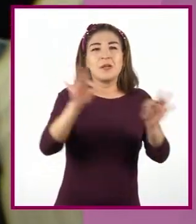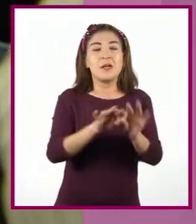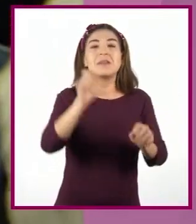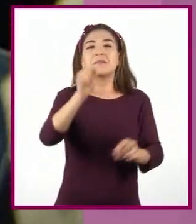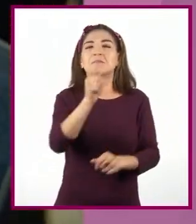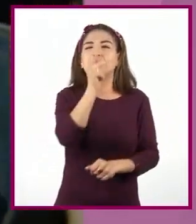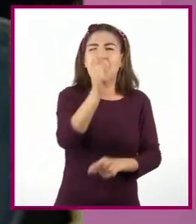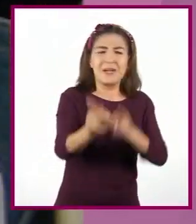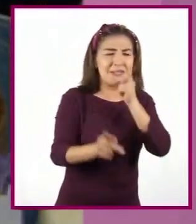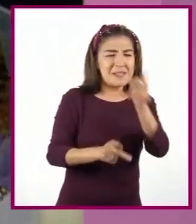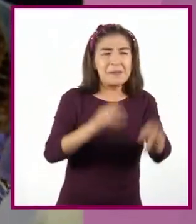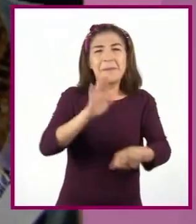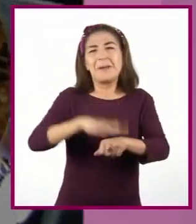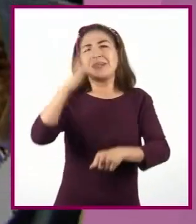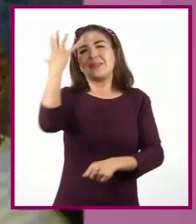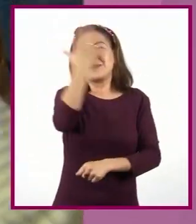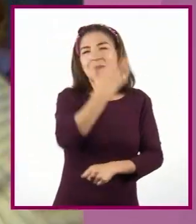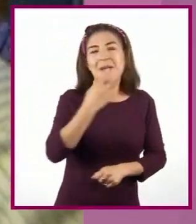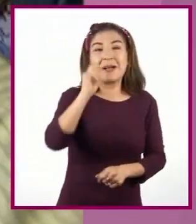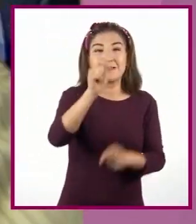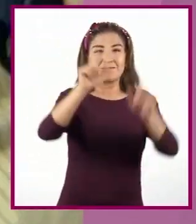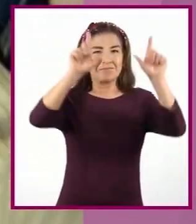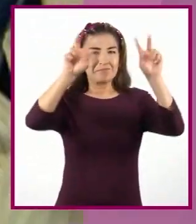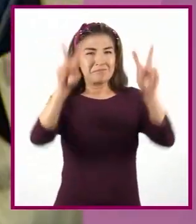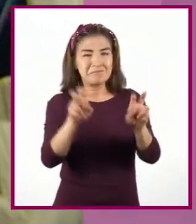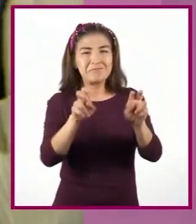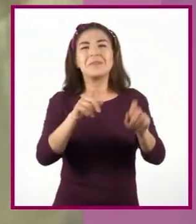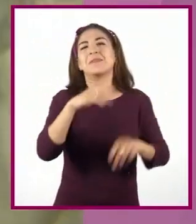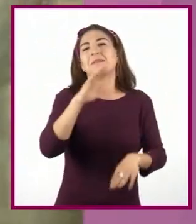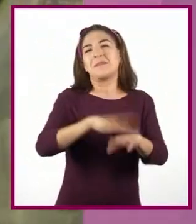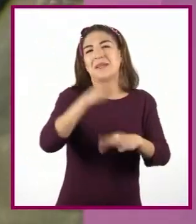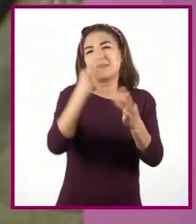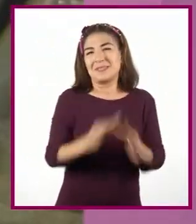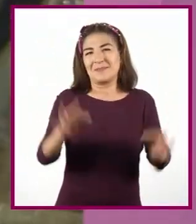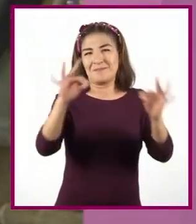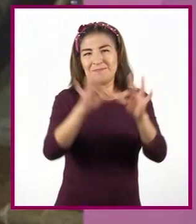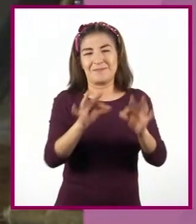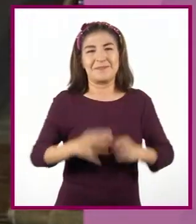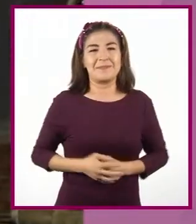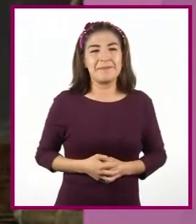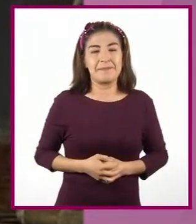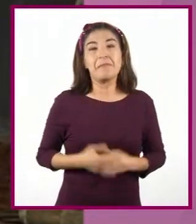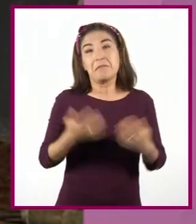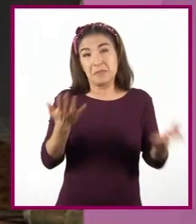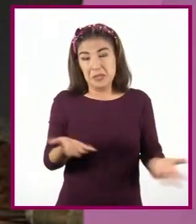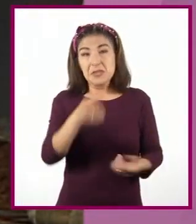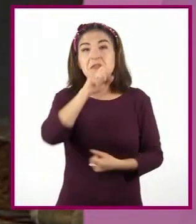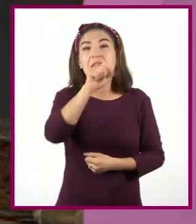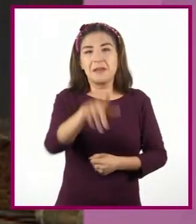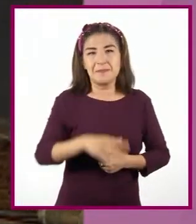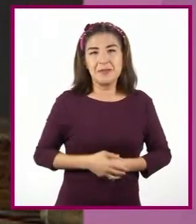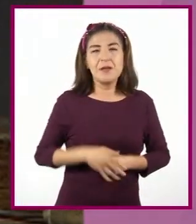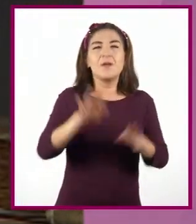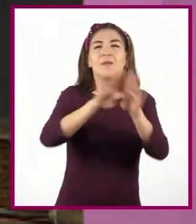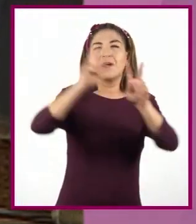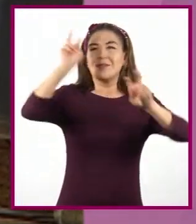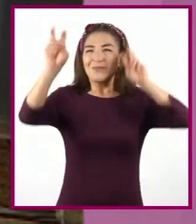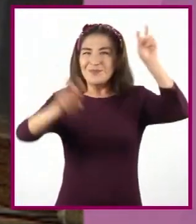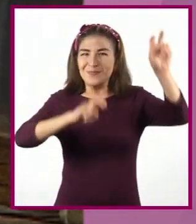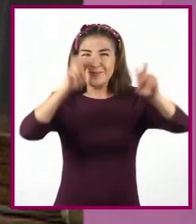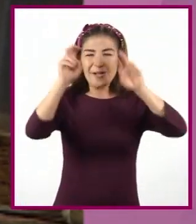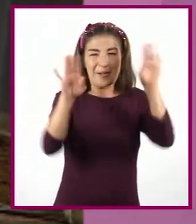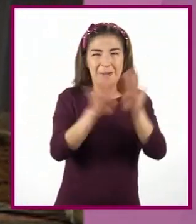inagotablemente palabras bellas y aún frases enteras. O bien, cabos de aventuras o